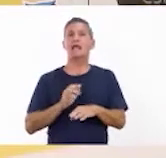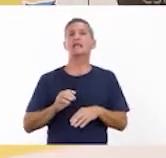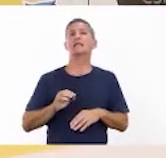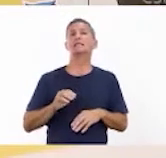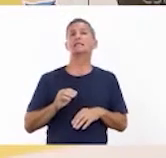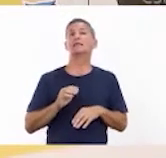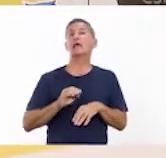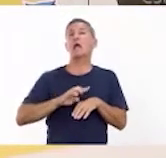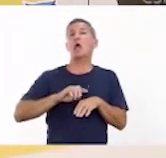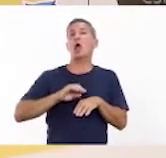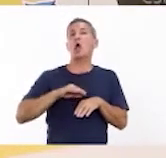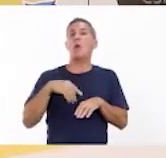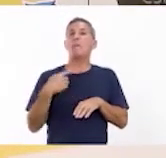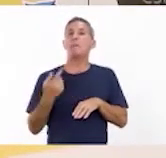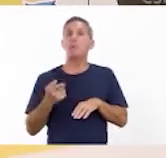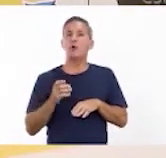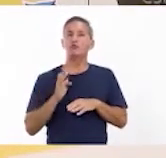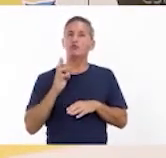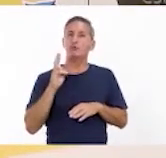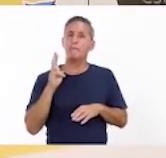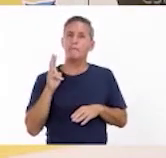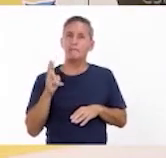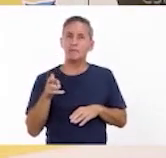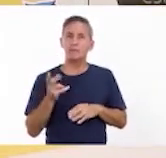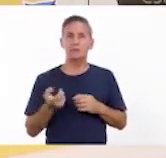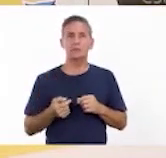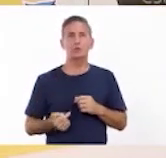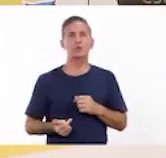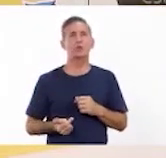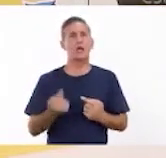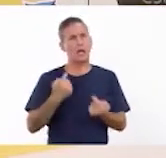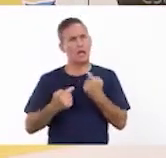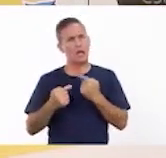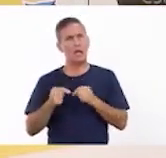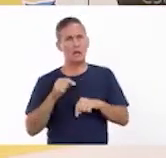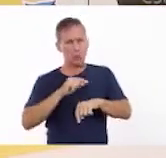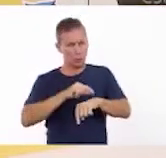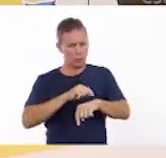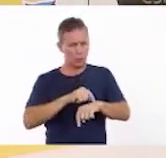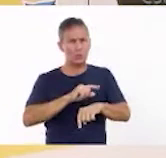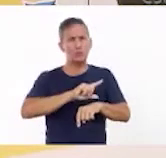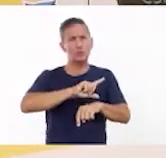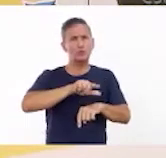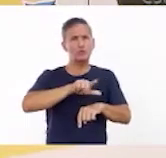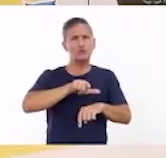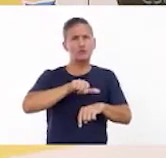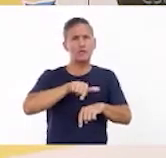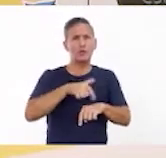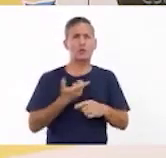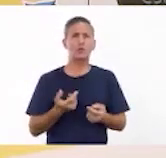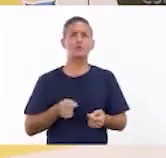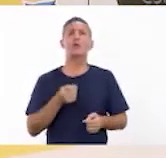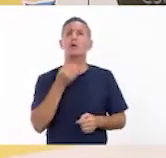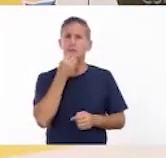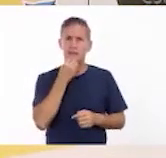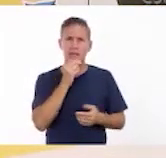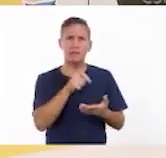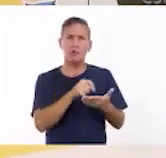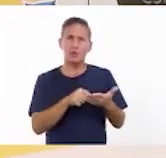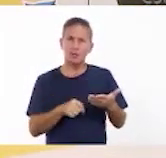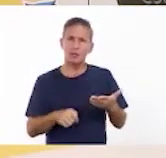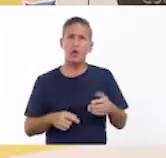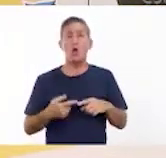el antefuturo y el antepospretérito. Bien, yo quiero dejar unos segundos para que ustedes